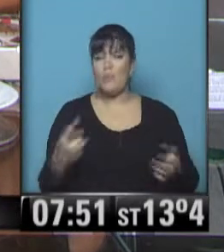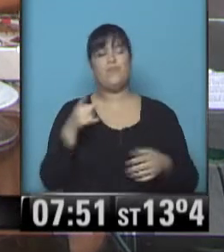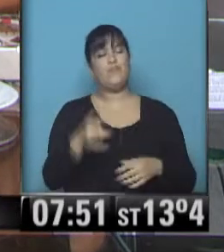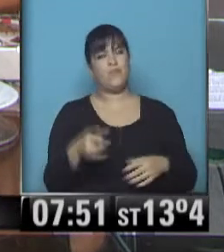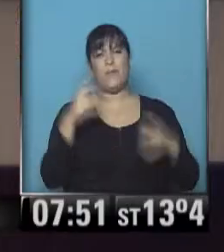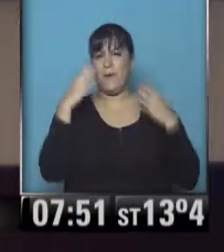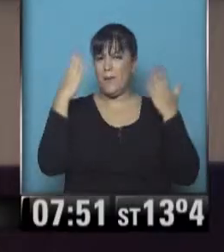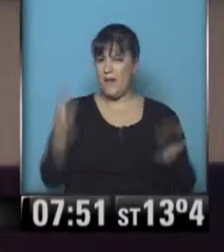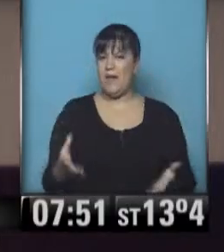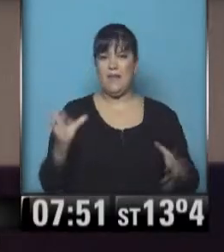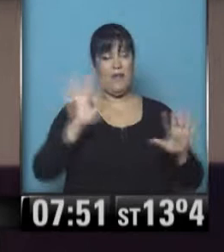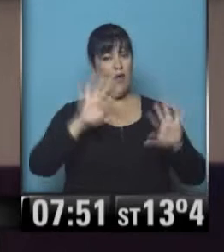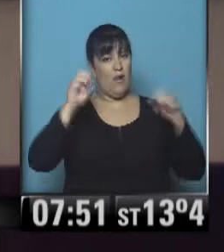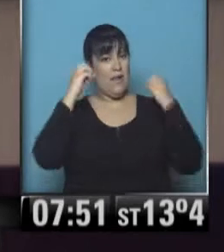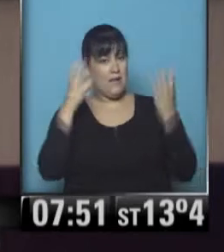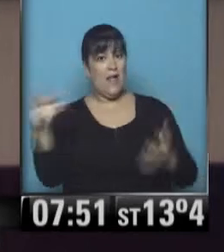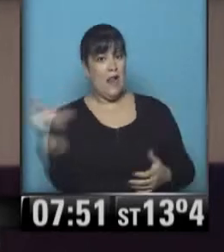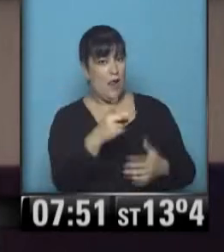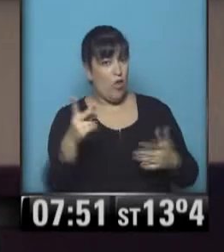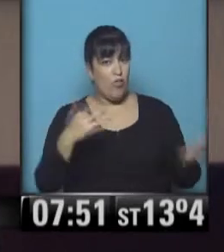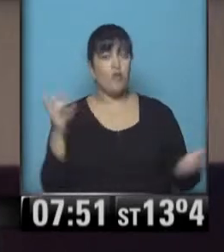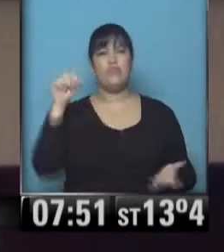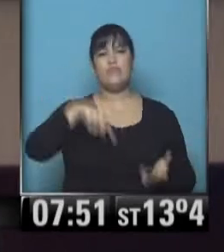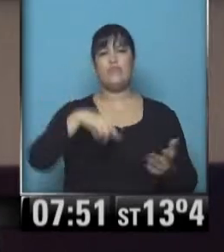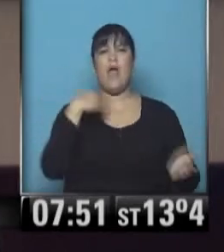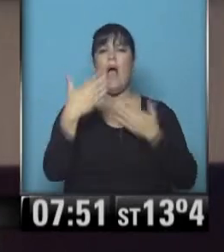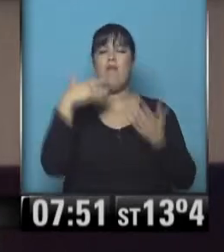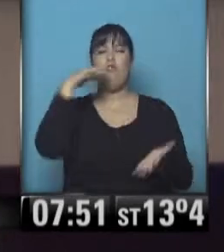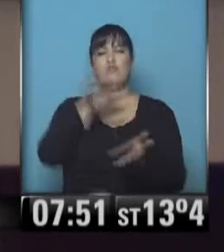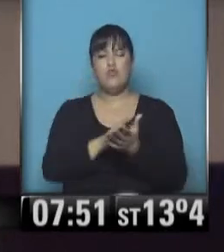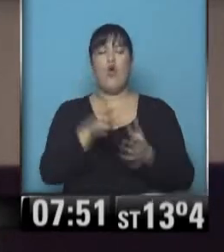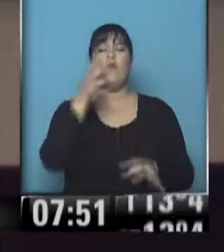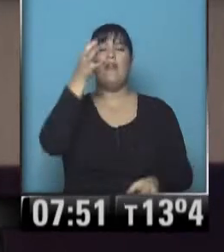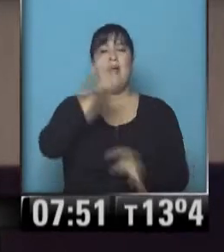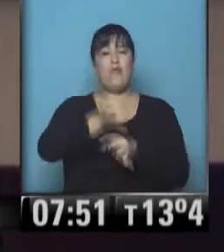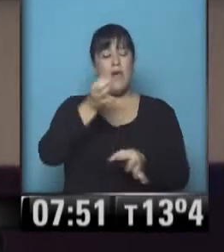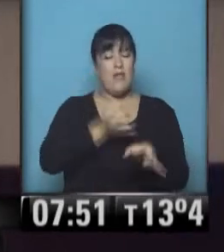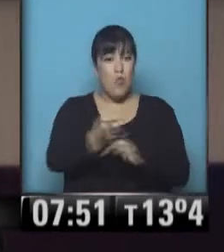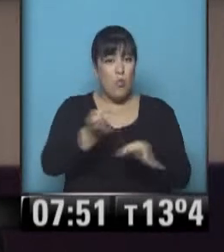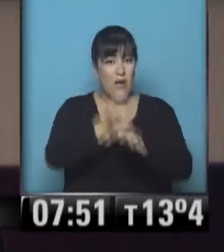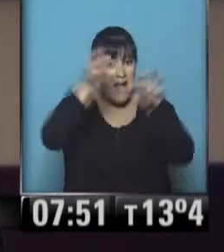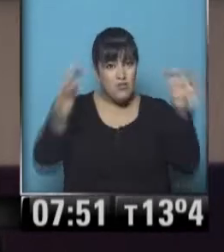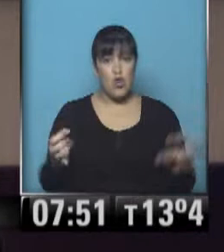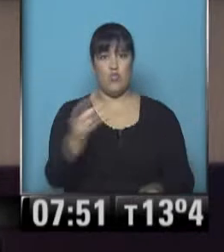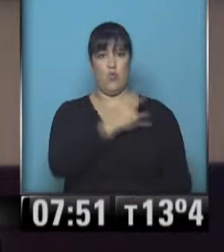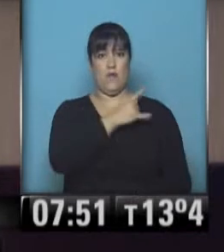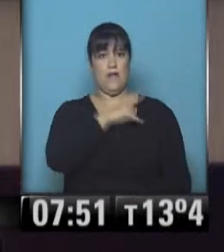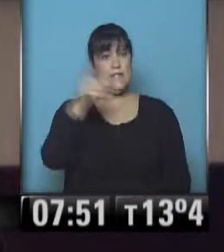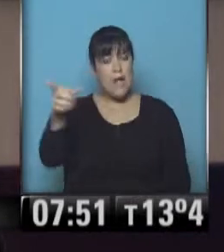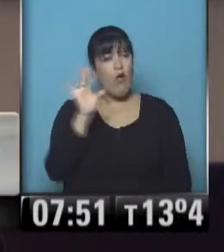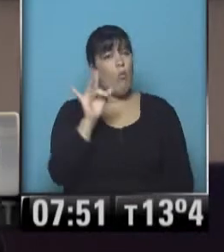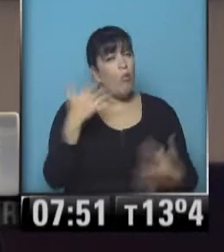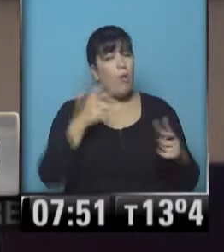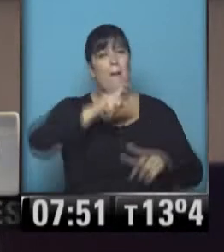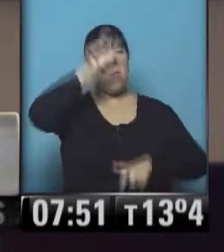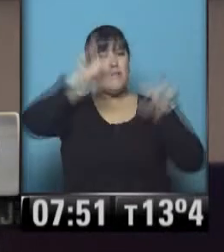bienvenida. Buen día, ¿qué tal, Alejandro, Lourdes? Vamos a hablar de la educación universitaria. Realmente un área compleja para las